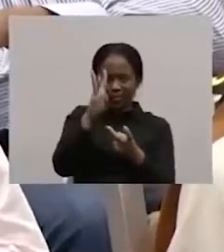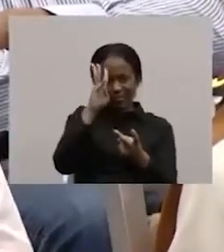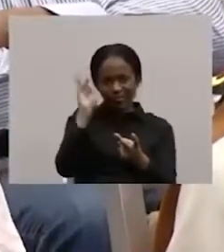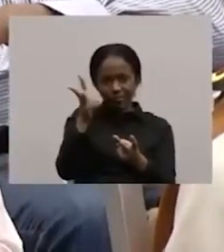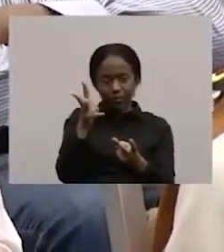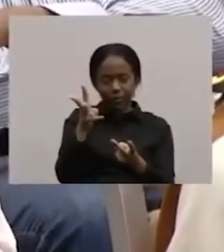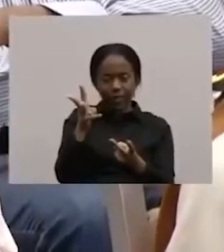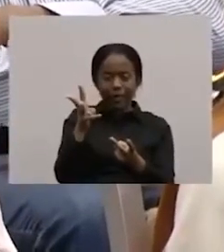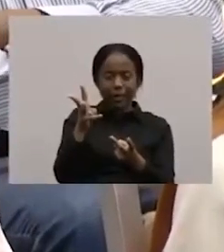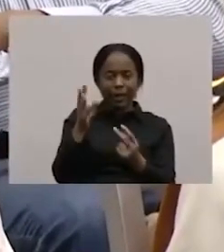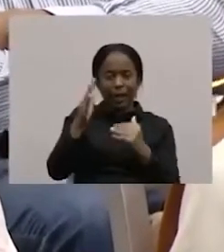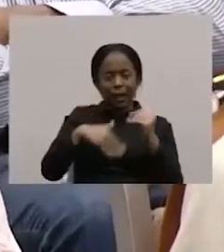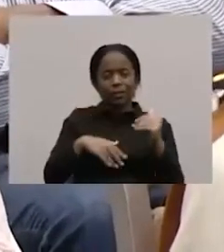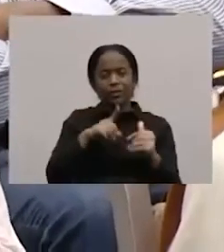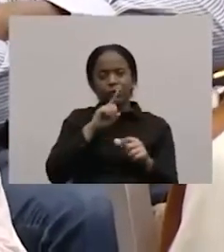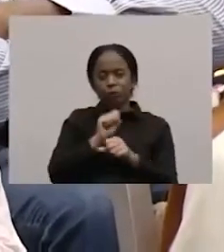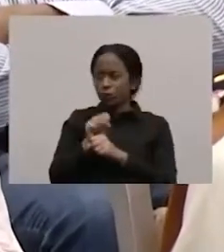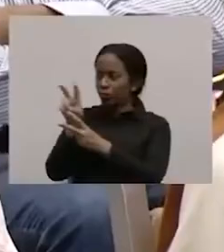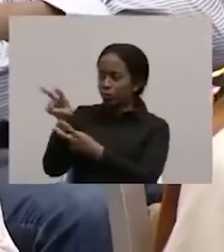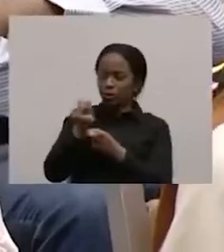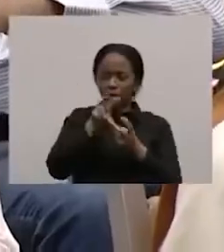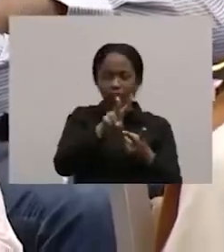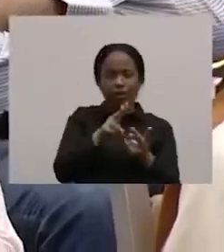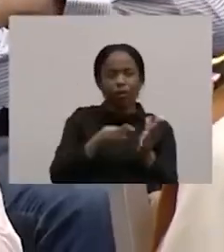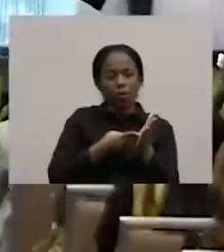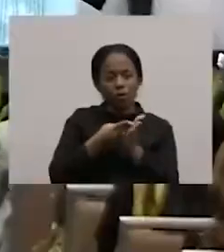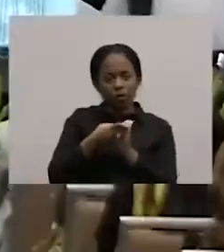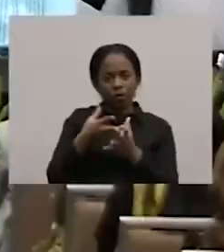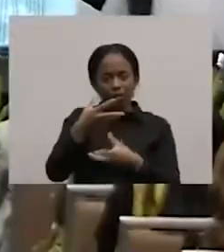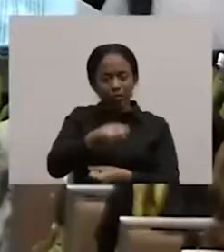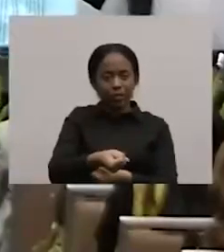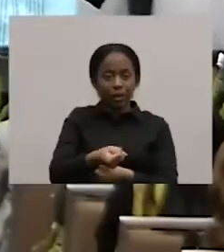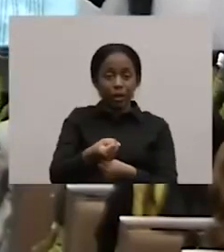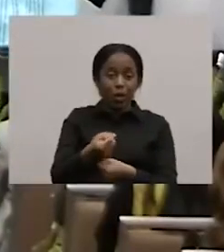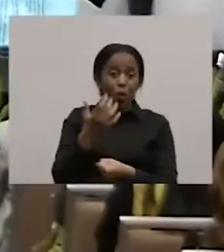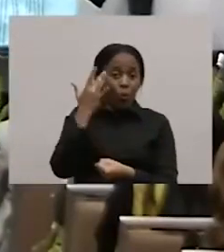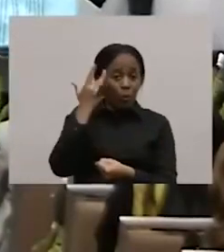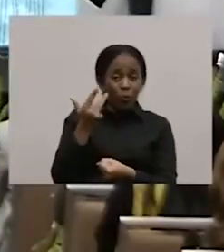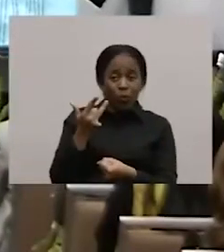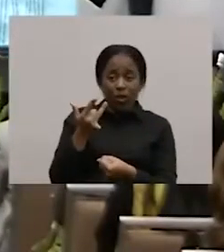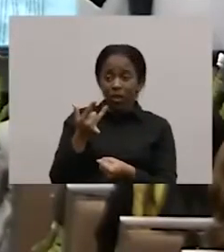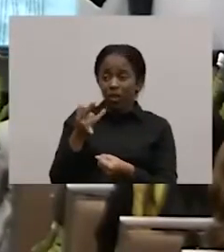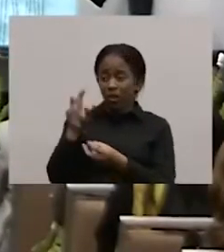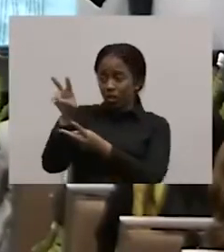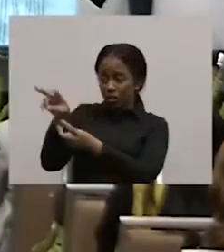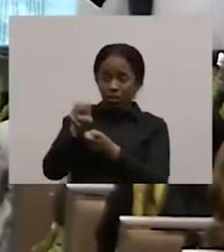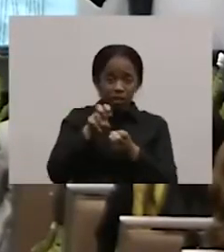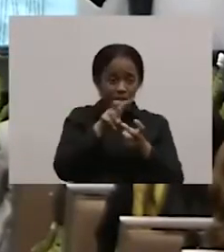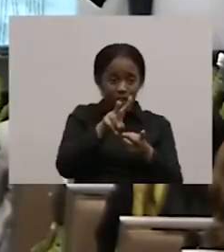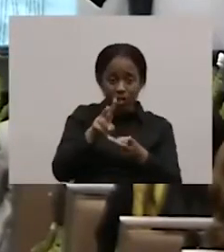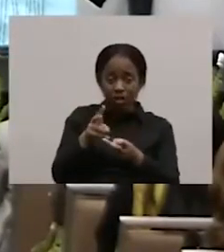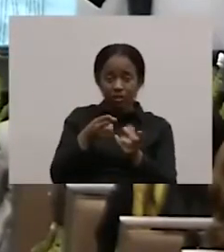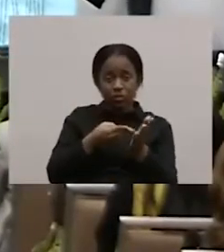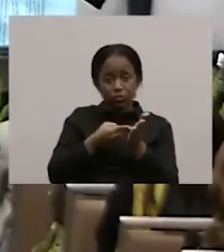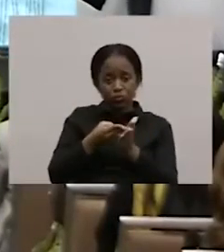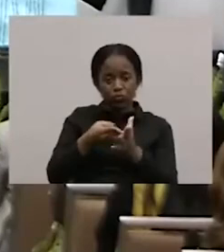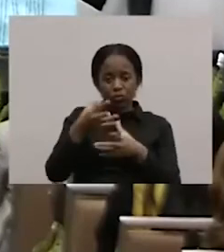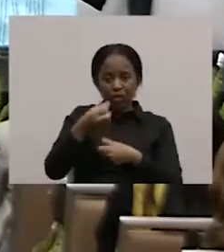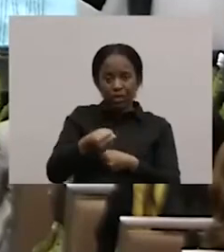verdadera, porque una noticia buena, verdadera, tiene que estar basada en un hecho real para poder ser